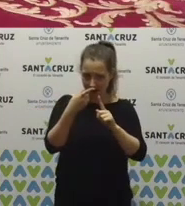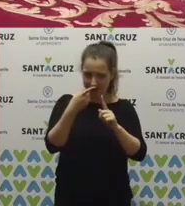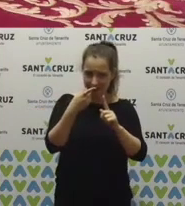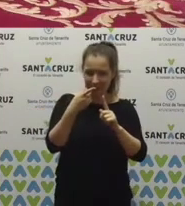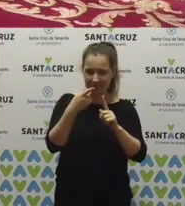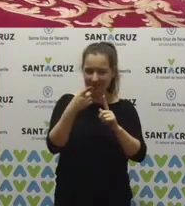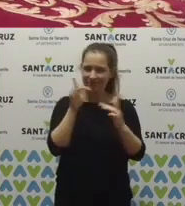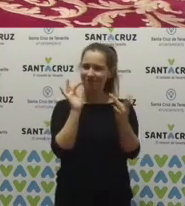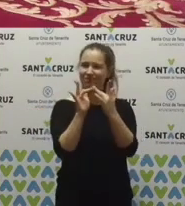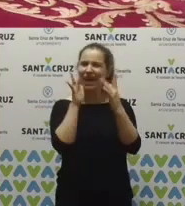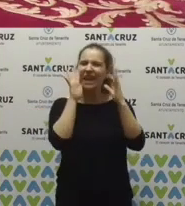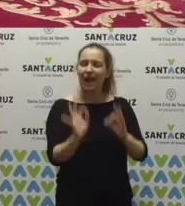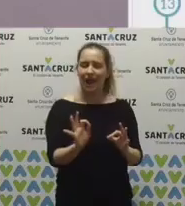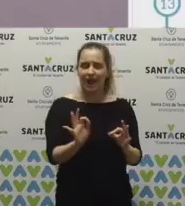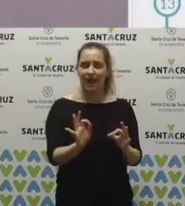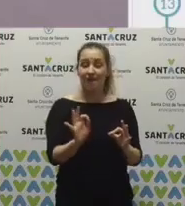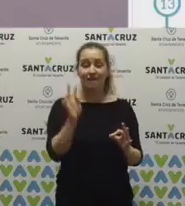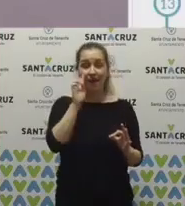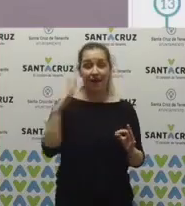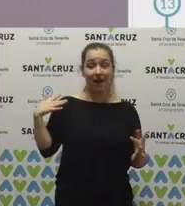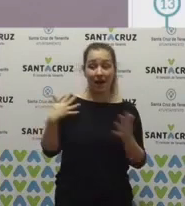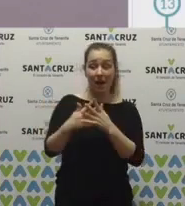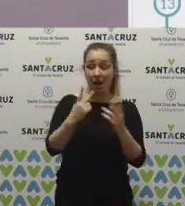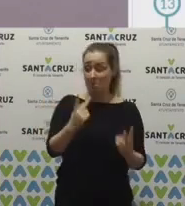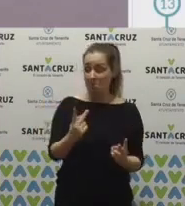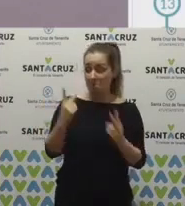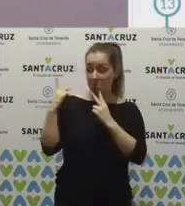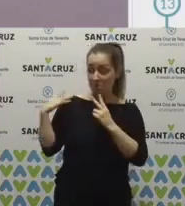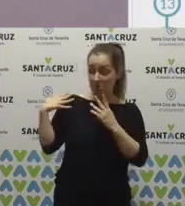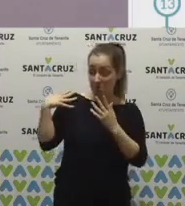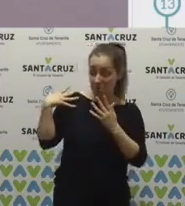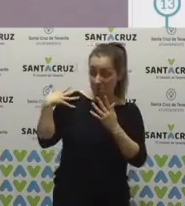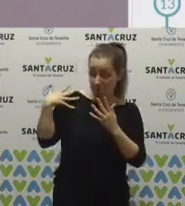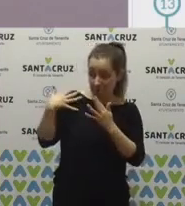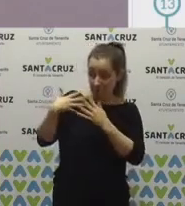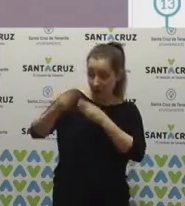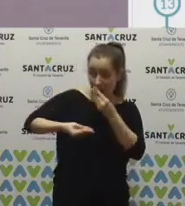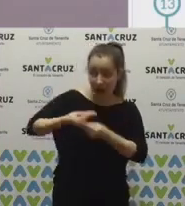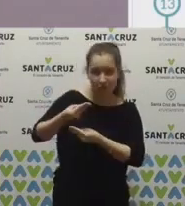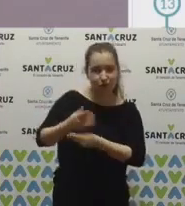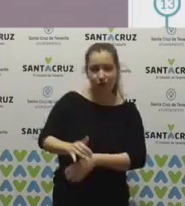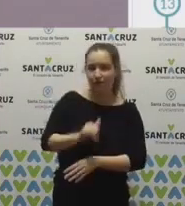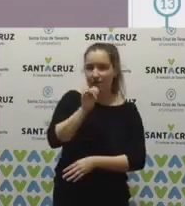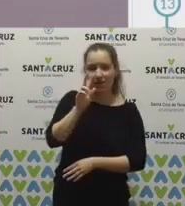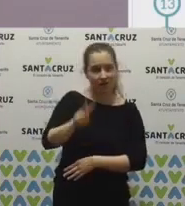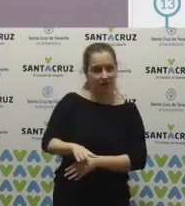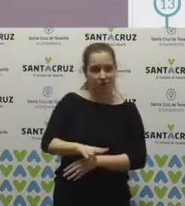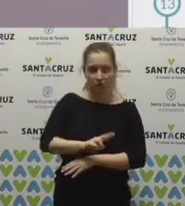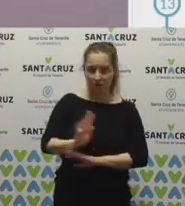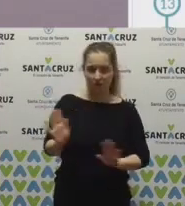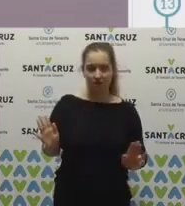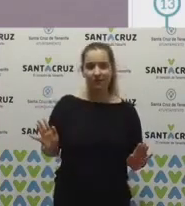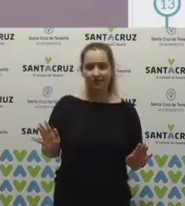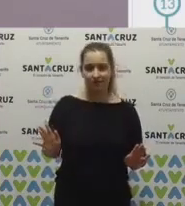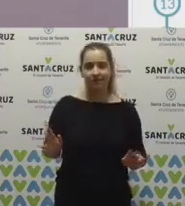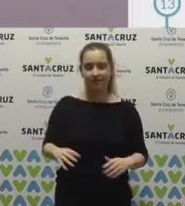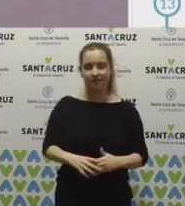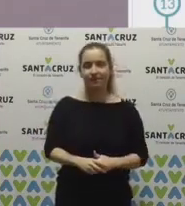verían que esto que se ha hecho no es suficiente no es suficiente lo que se ha hecho hasta el día de hoy